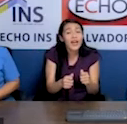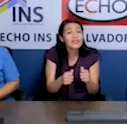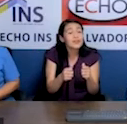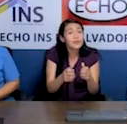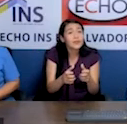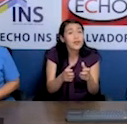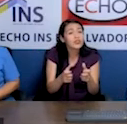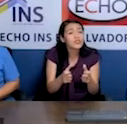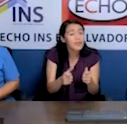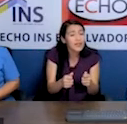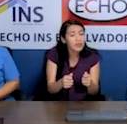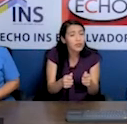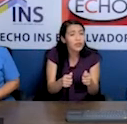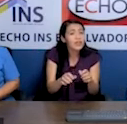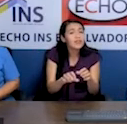un